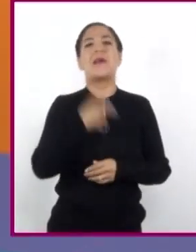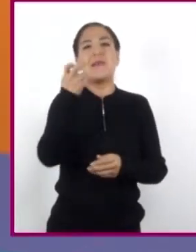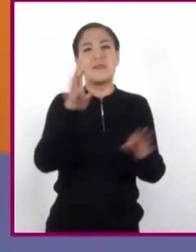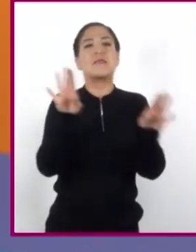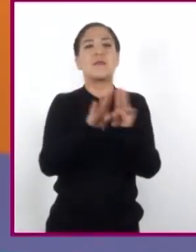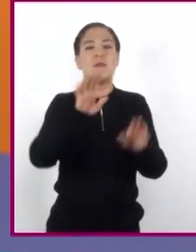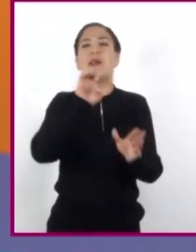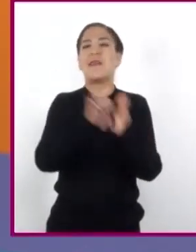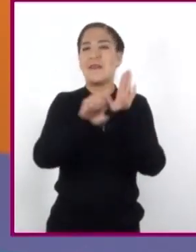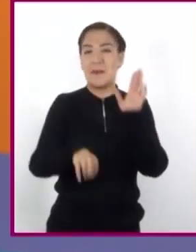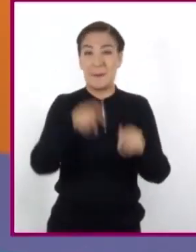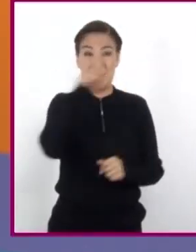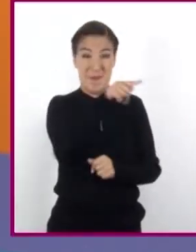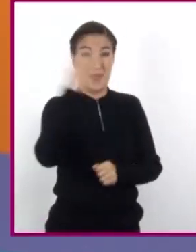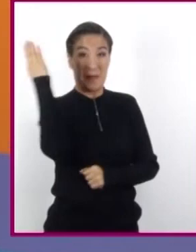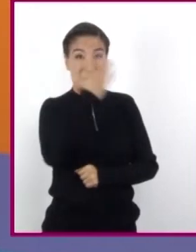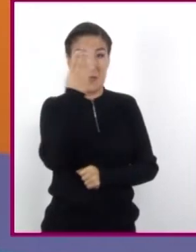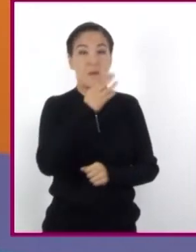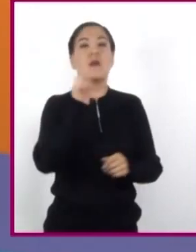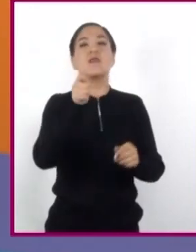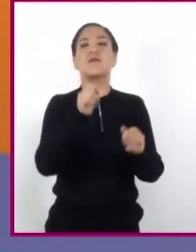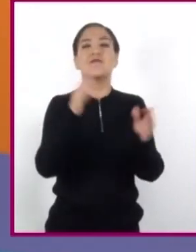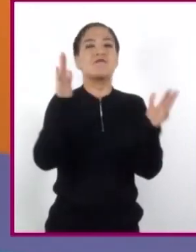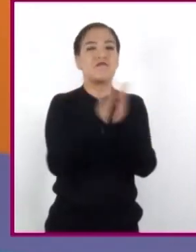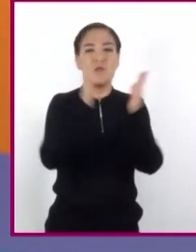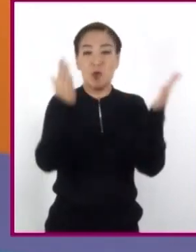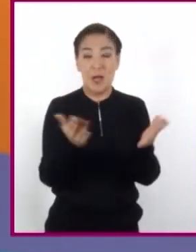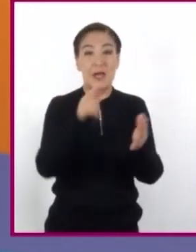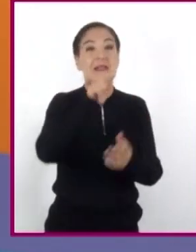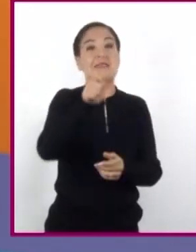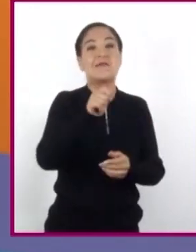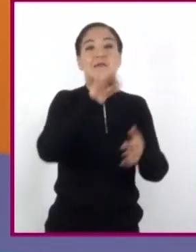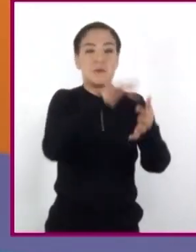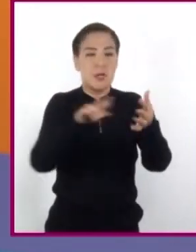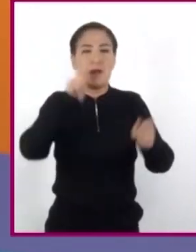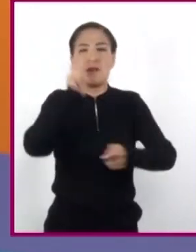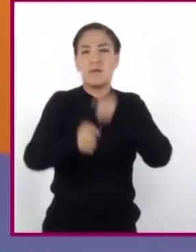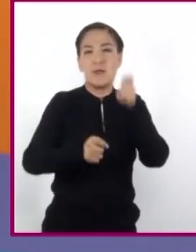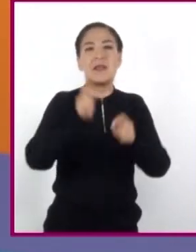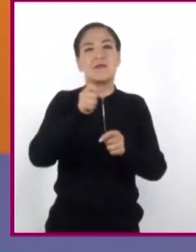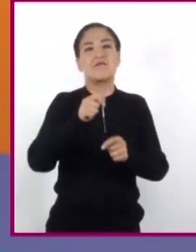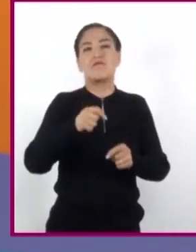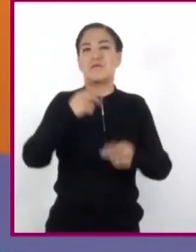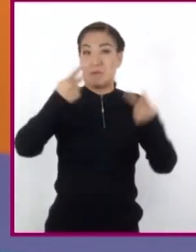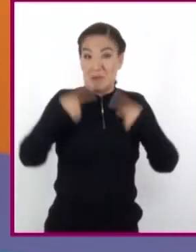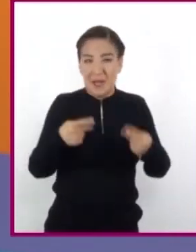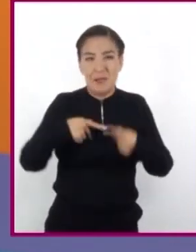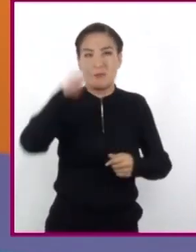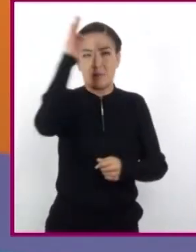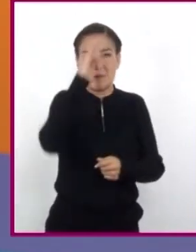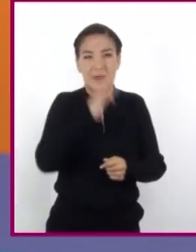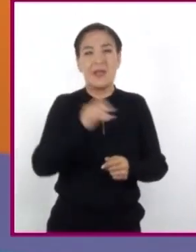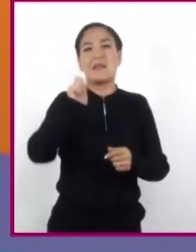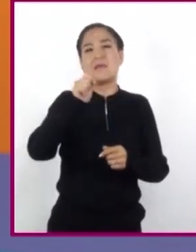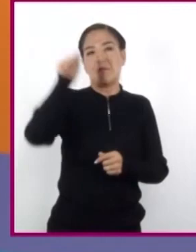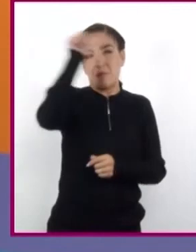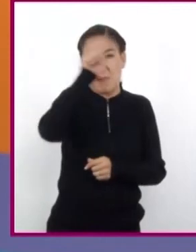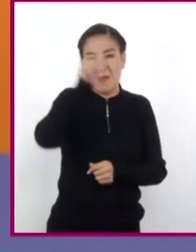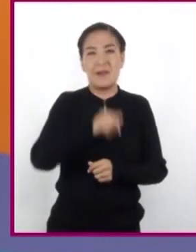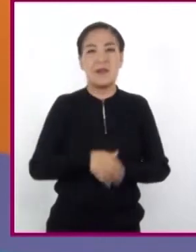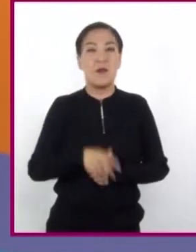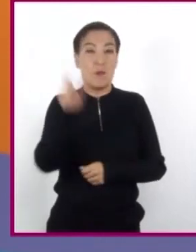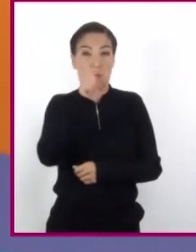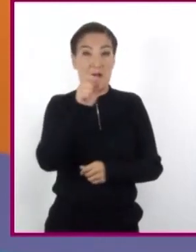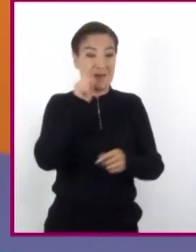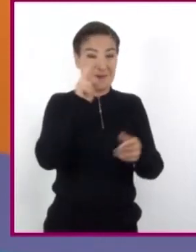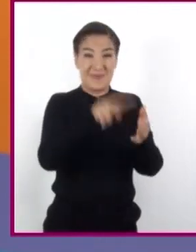ejemplo, la Biblia era un documento que solo podían leer e interpretar los eclesiásticos, así que, cuando no estaba